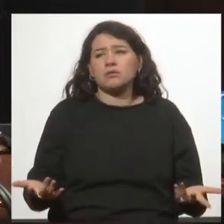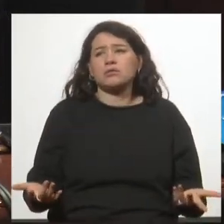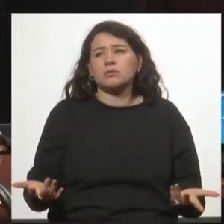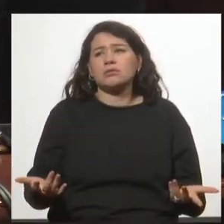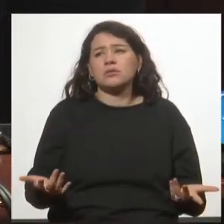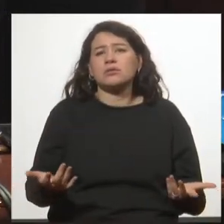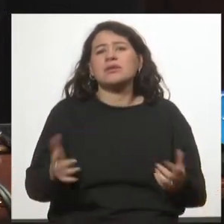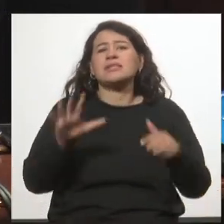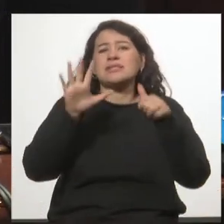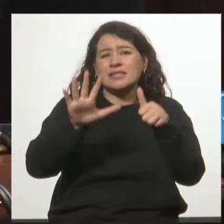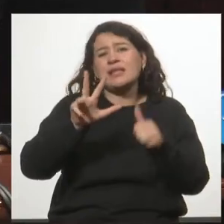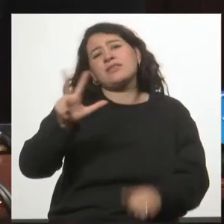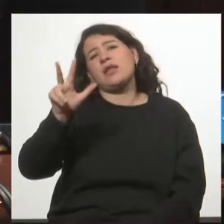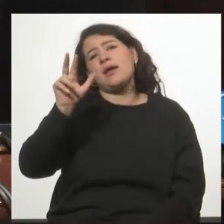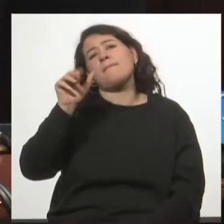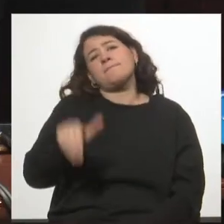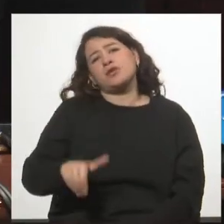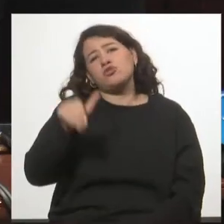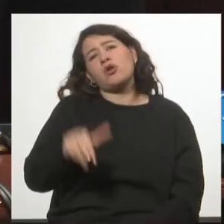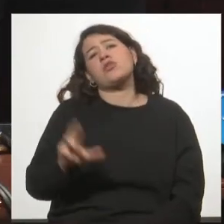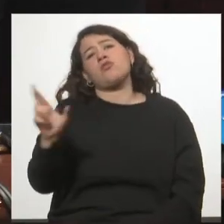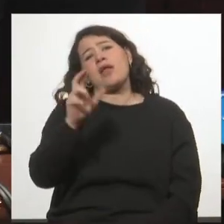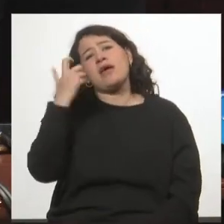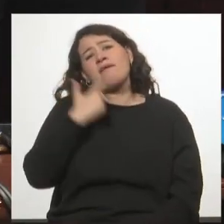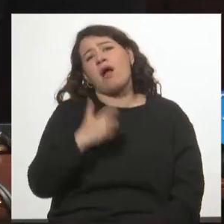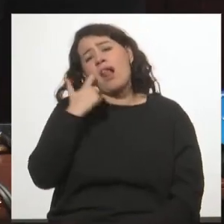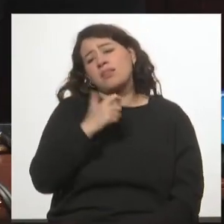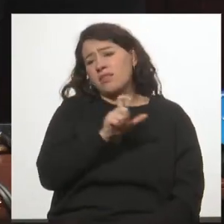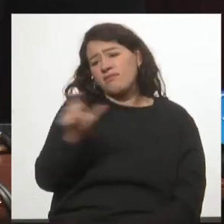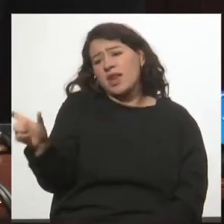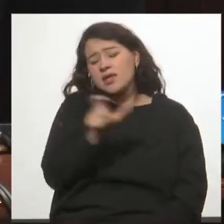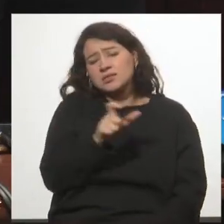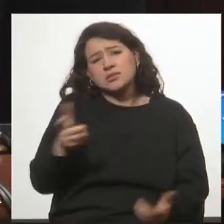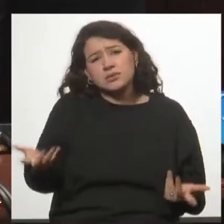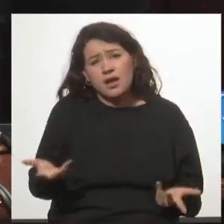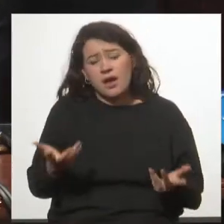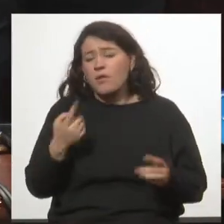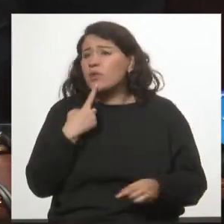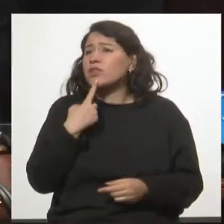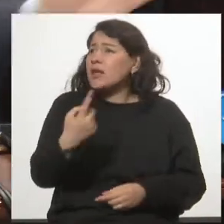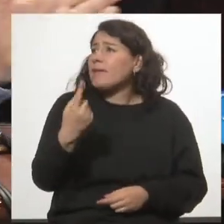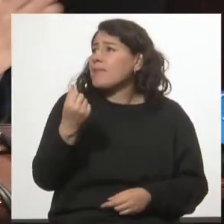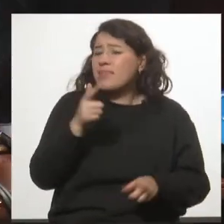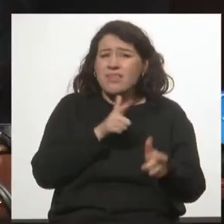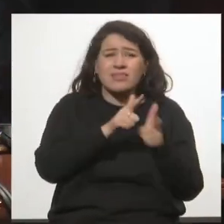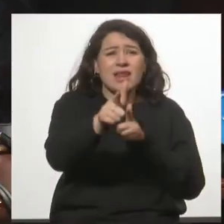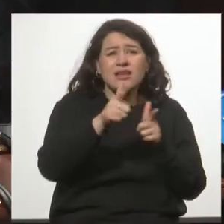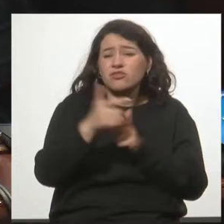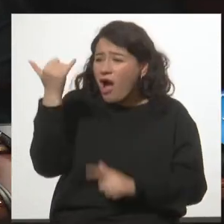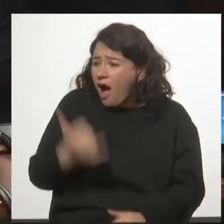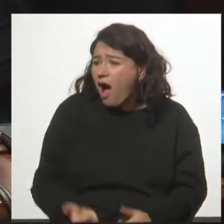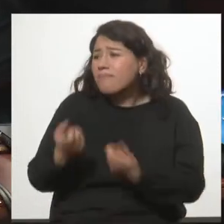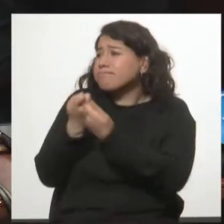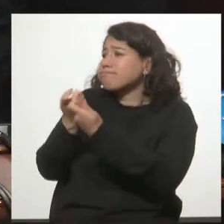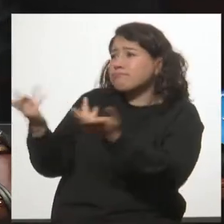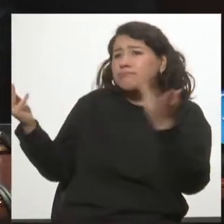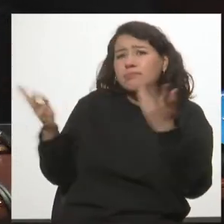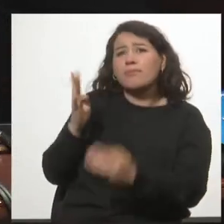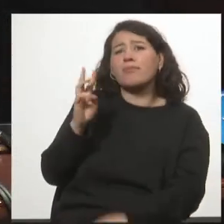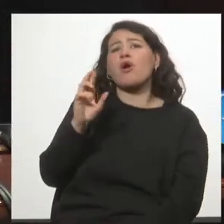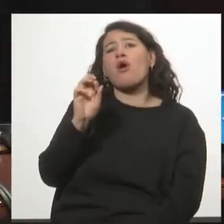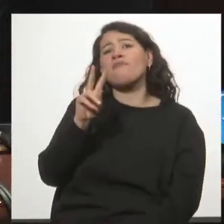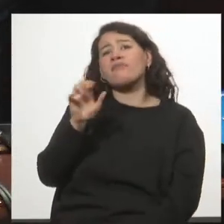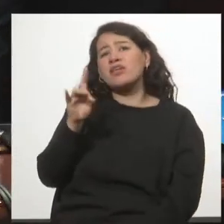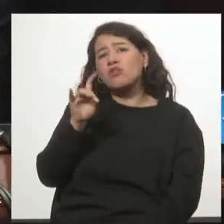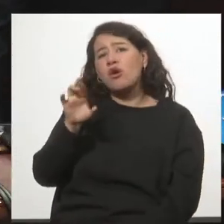a los 63 millones de dólares que faltaron cuando se adjudica directo habiendo muchos proveedores es porque